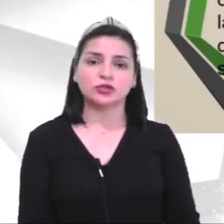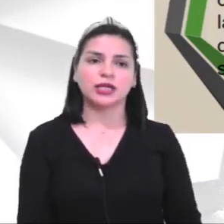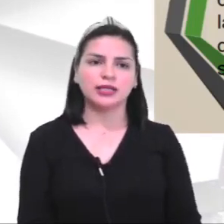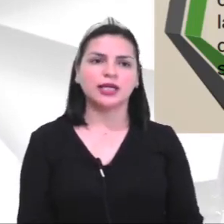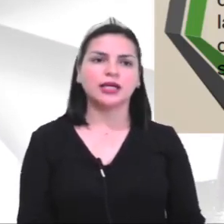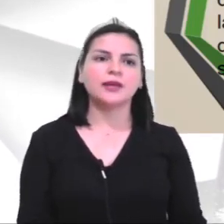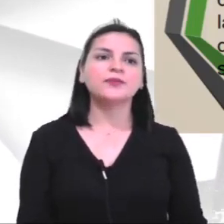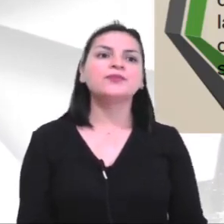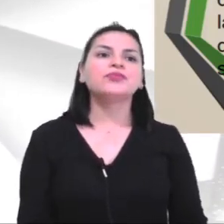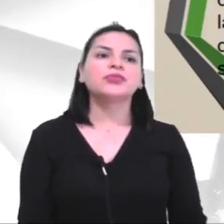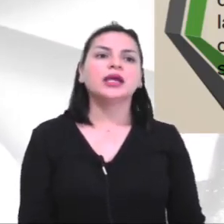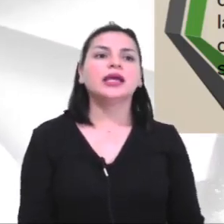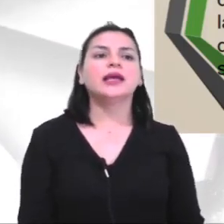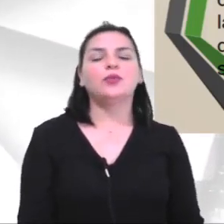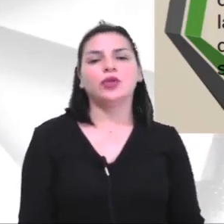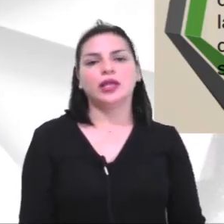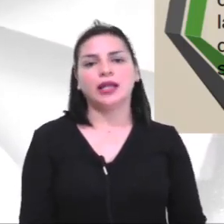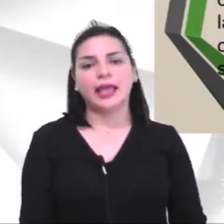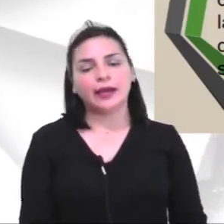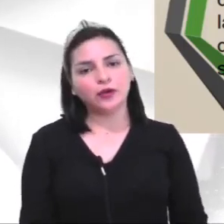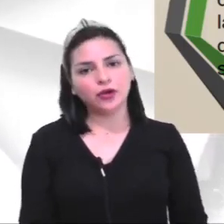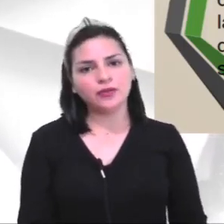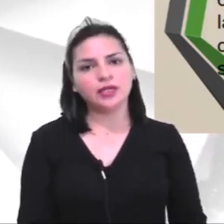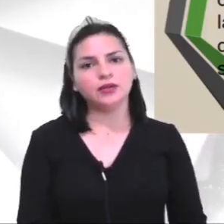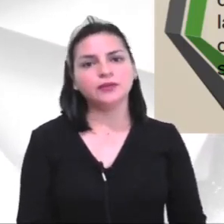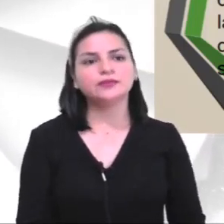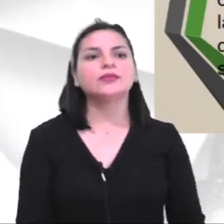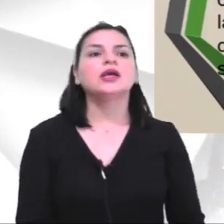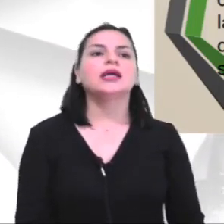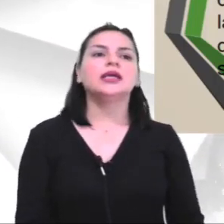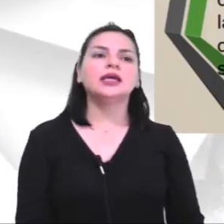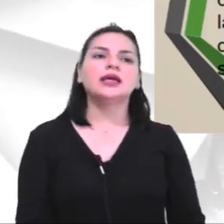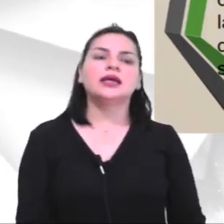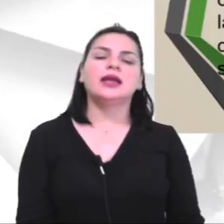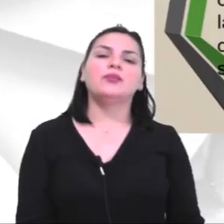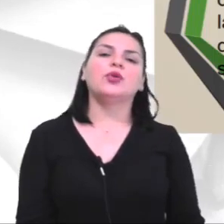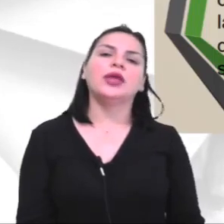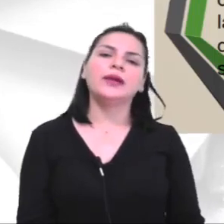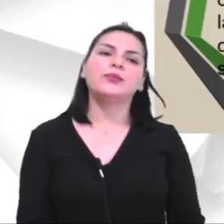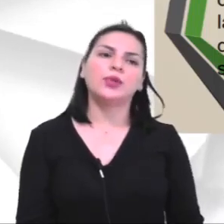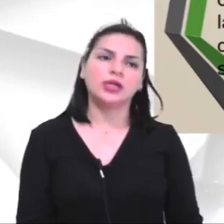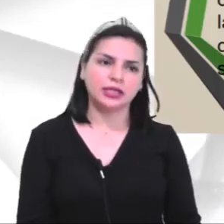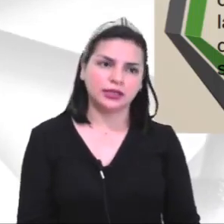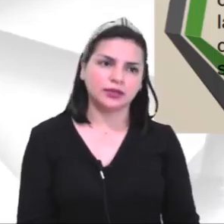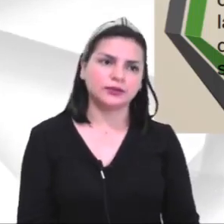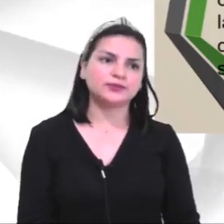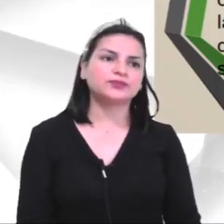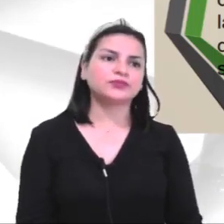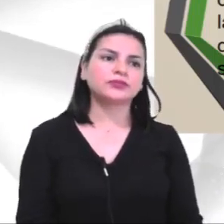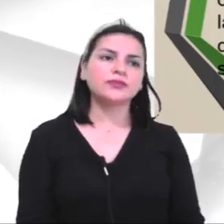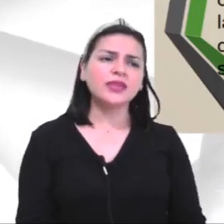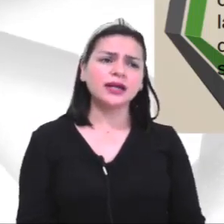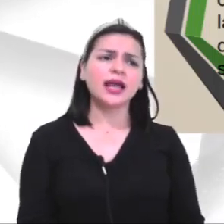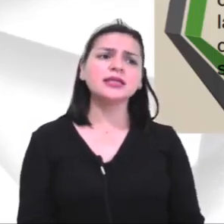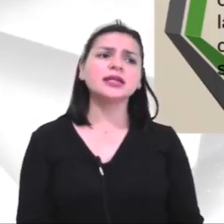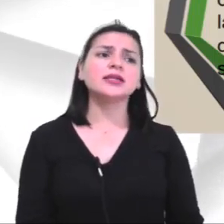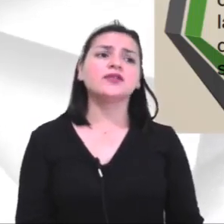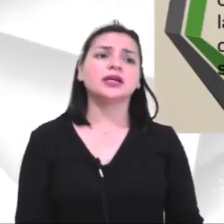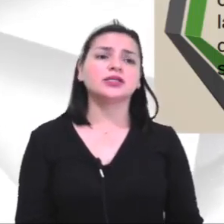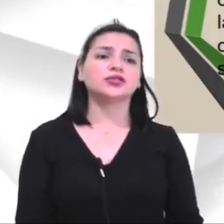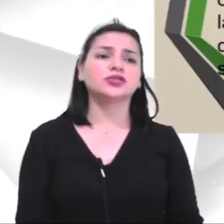cada persona tenga, el poder económico y el poder político.